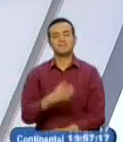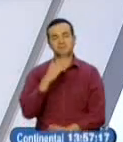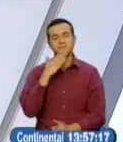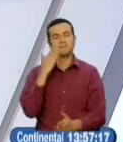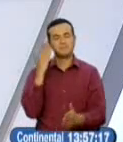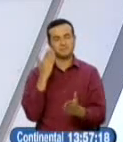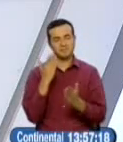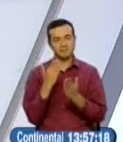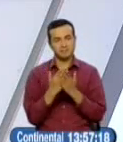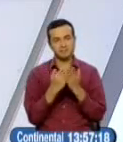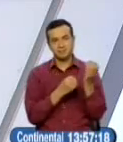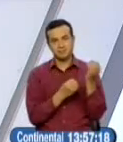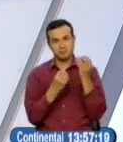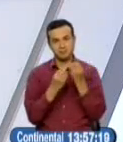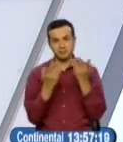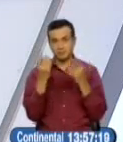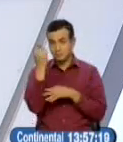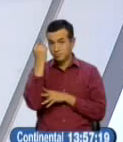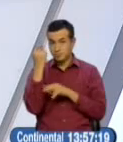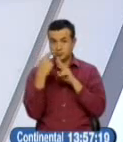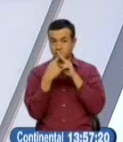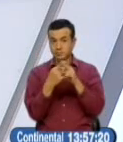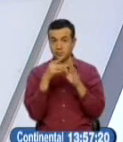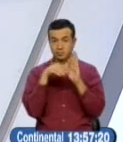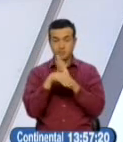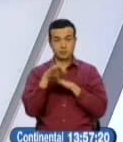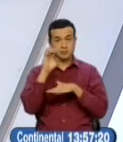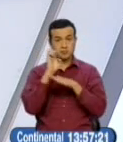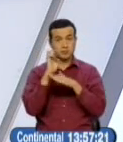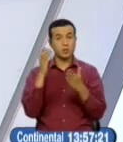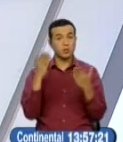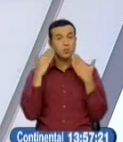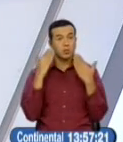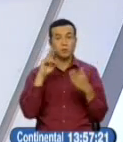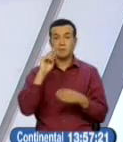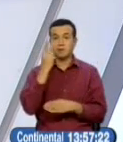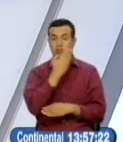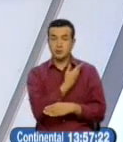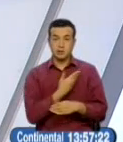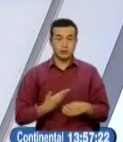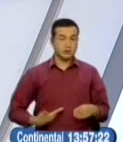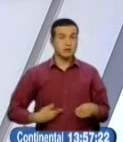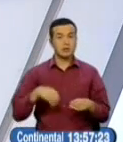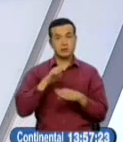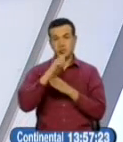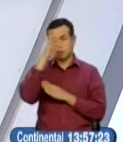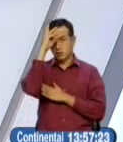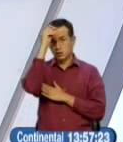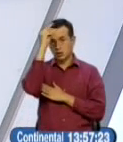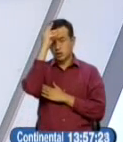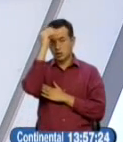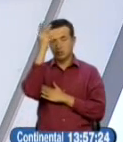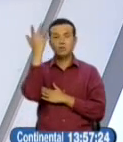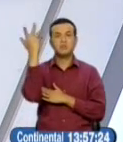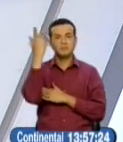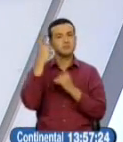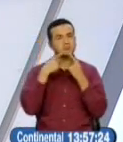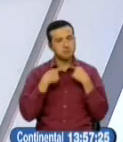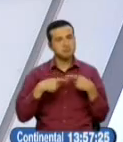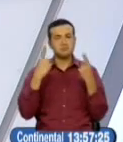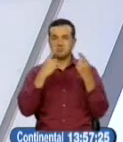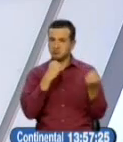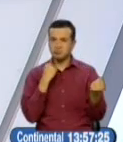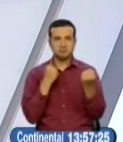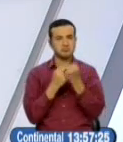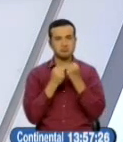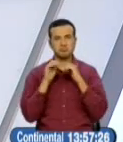Gracias, Jocelyn. Con la entrega de créditos productivos de Ban Ecuador en Guayaquil, el vicepresidente de la República, Jorge Glass, destacó la